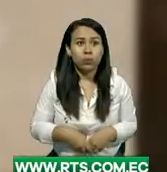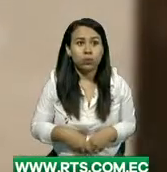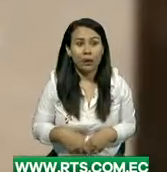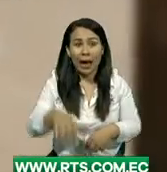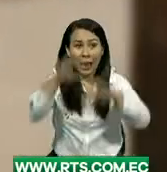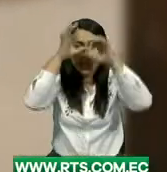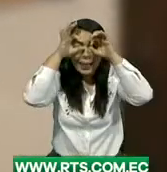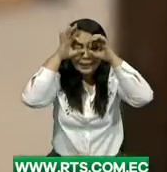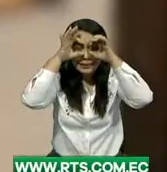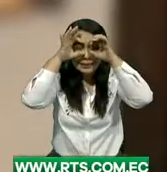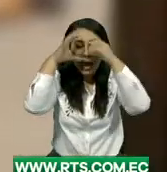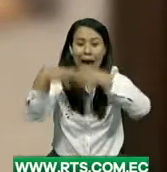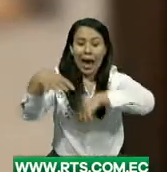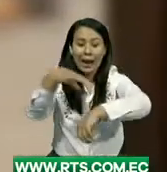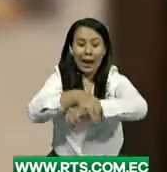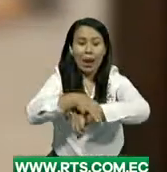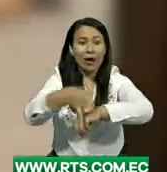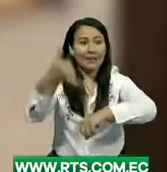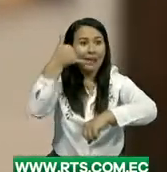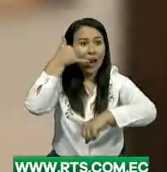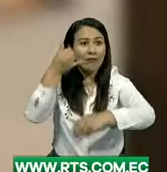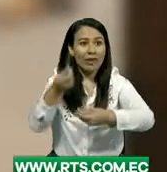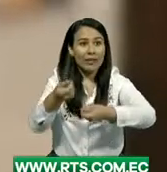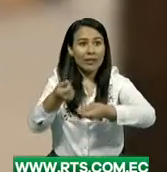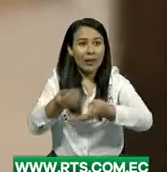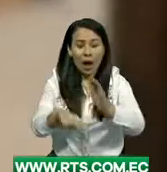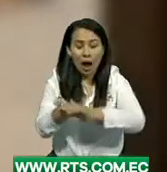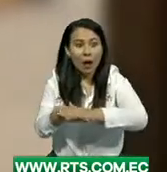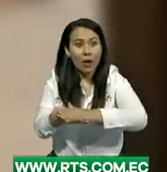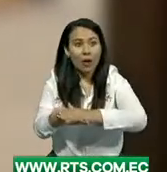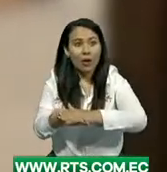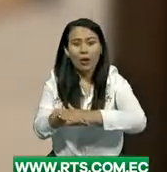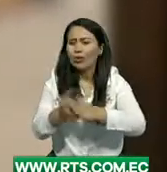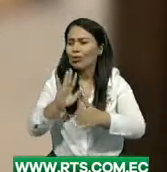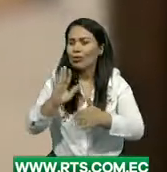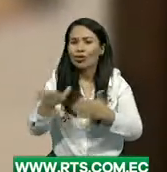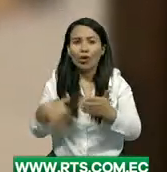lentes el reloj que cada día el teléfono plata que cargaba en la mano